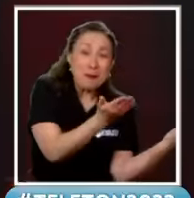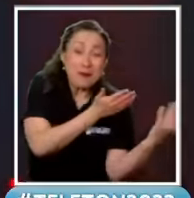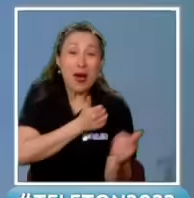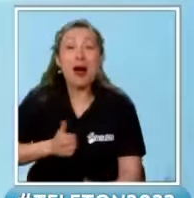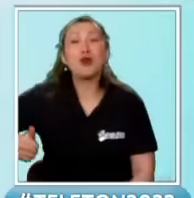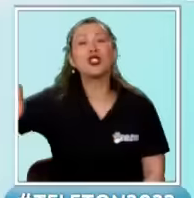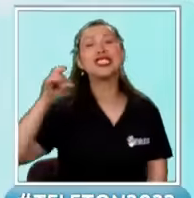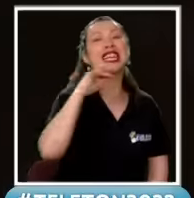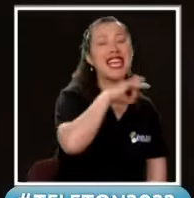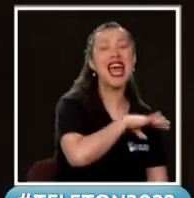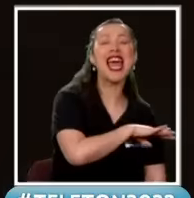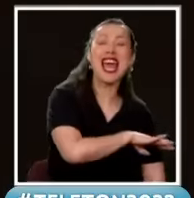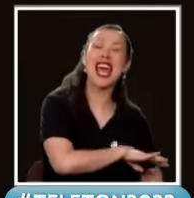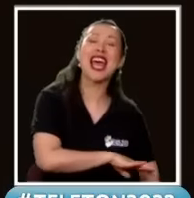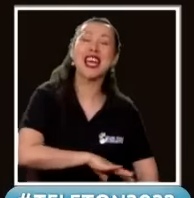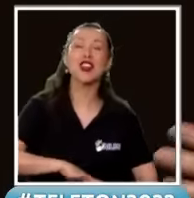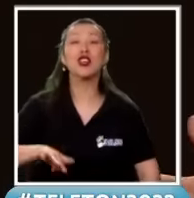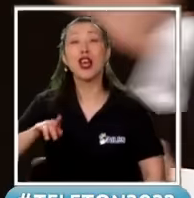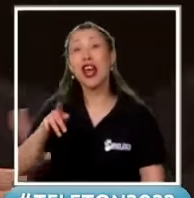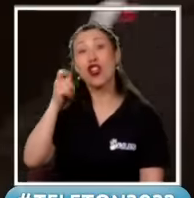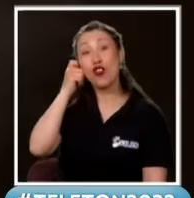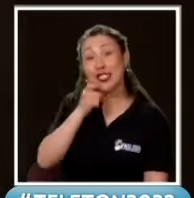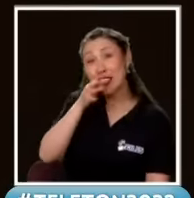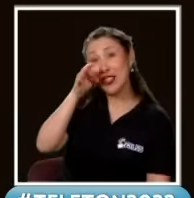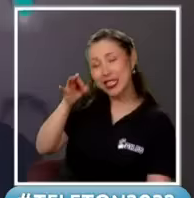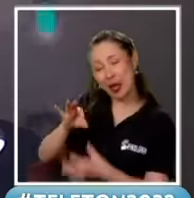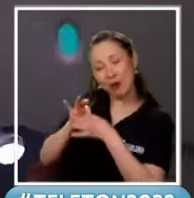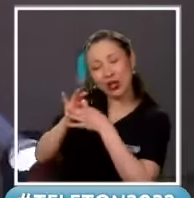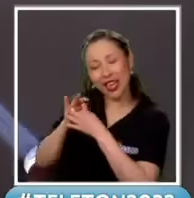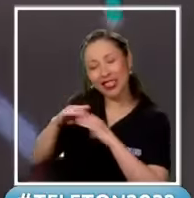¡Muchas gracias! ¡Qué gran trabajo de